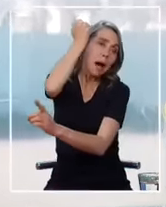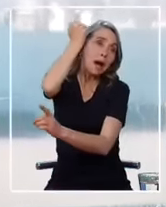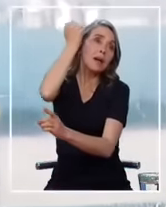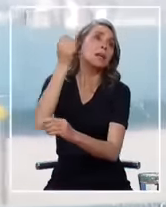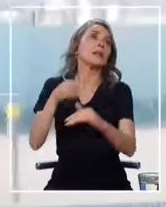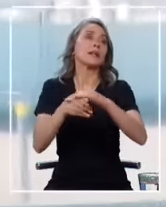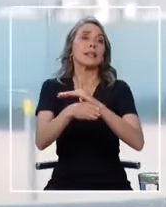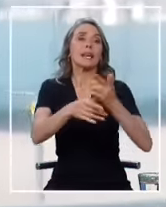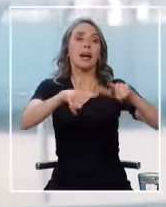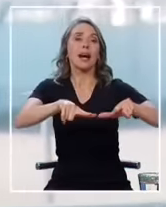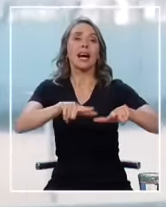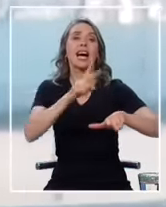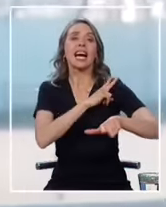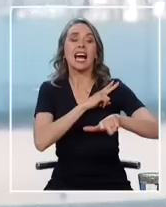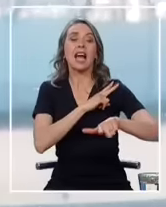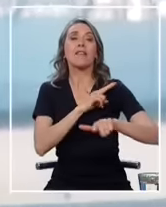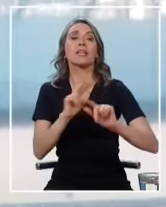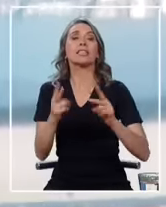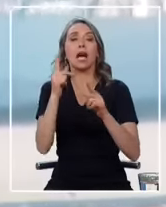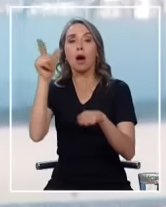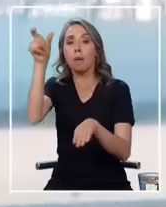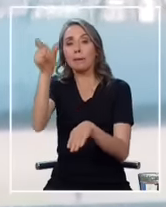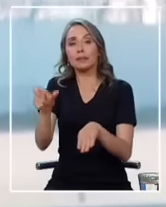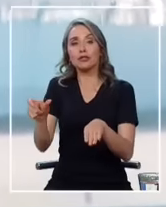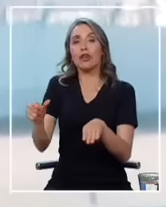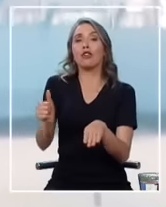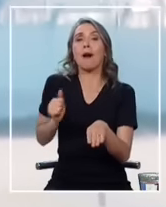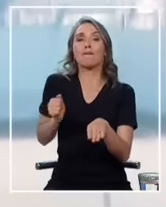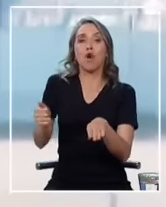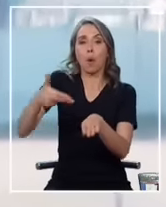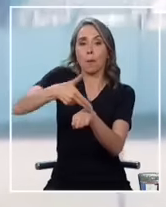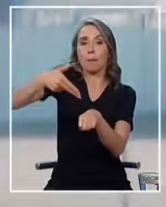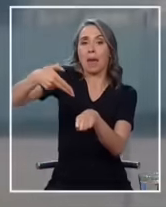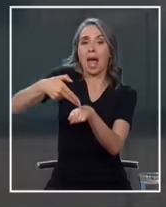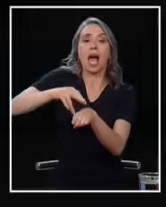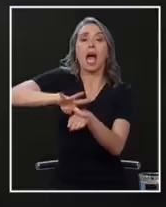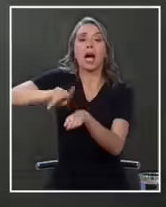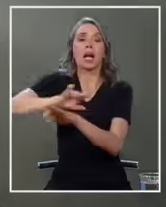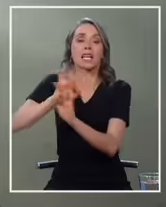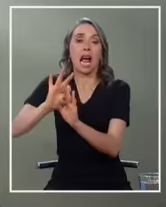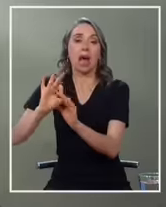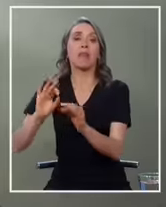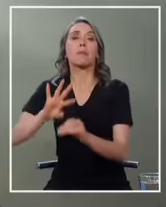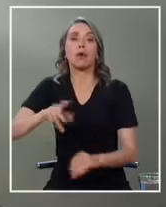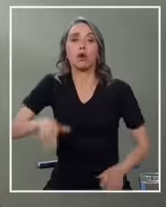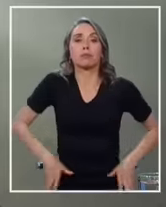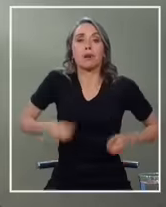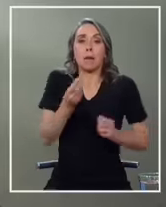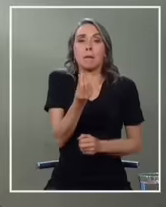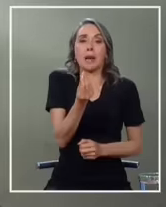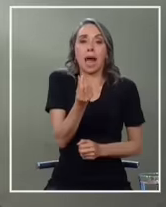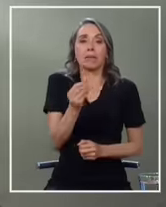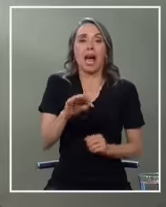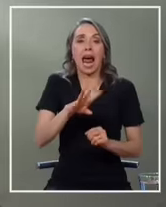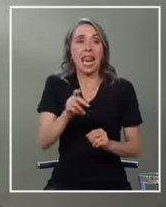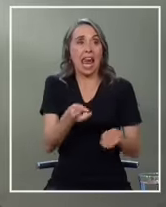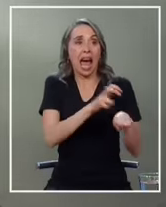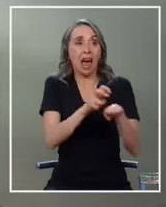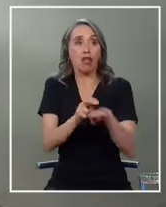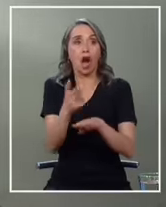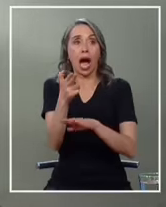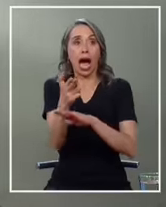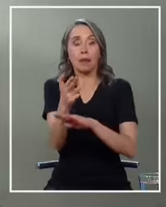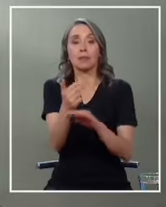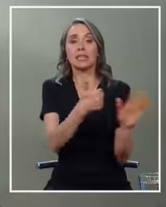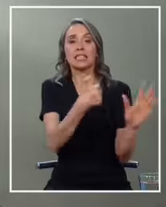le... Obviamente no les pasó nada a los bomberos, y gracias a Dios, pero sí le robaron plata. Los delincuentes que iban armados huyeron con cerca